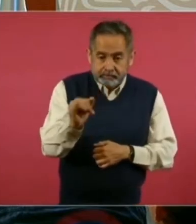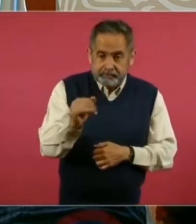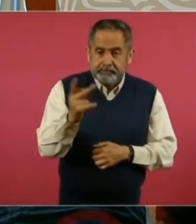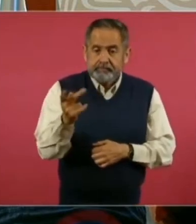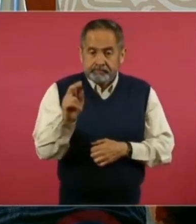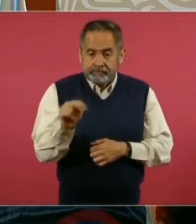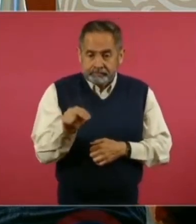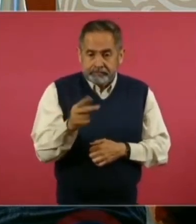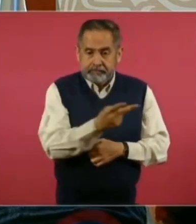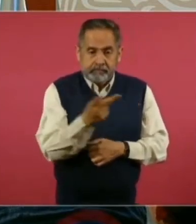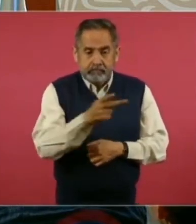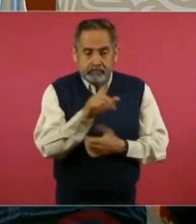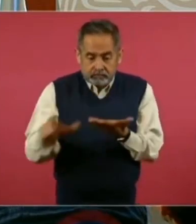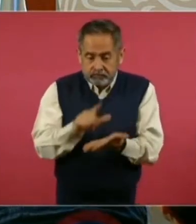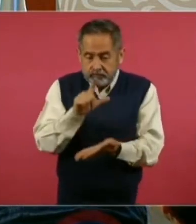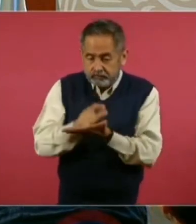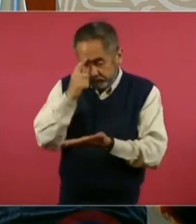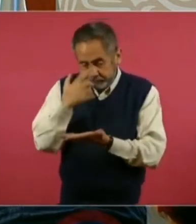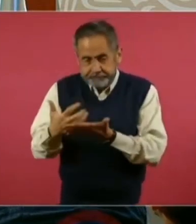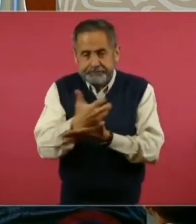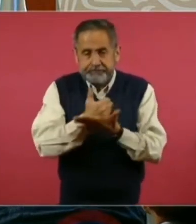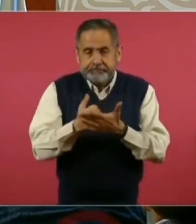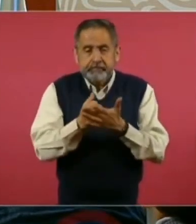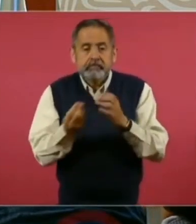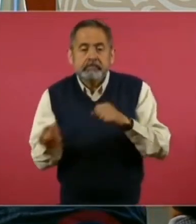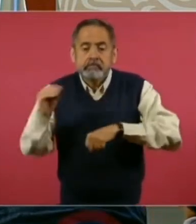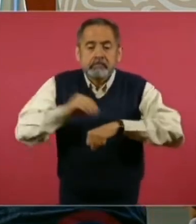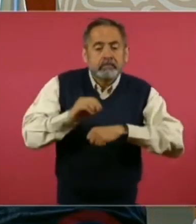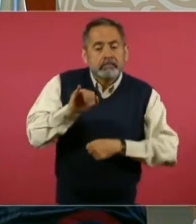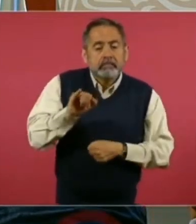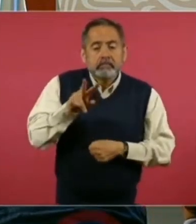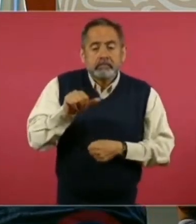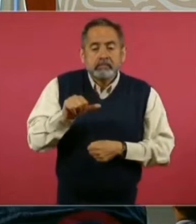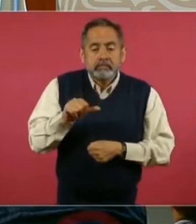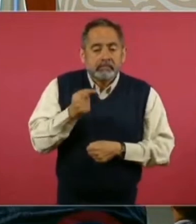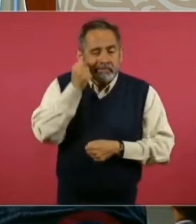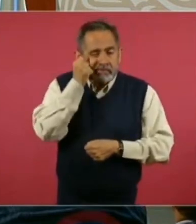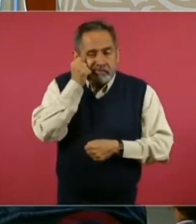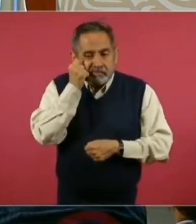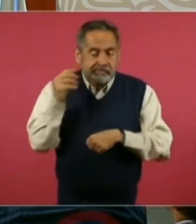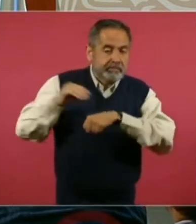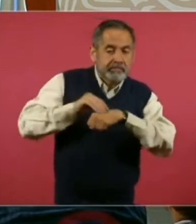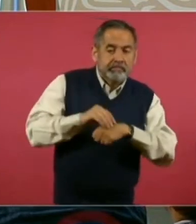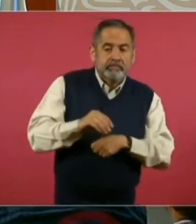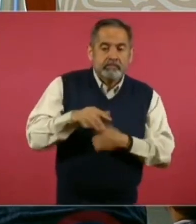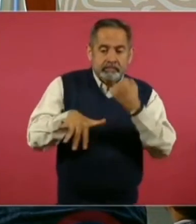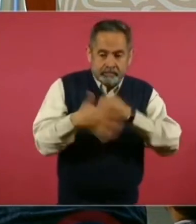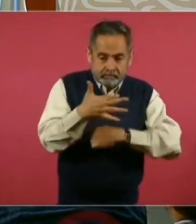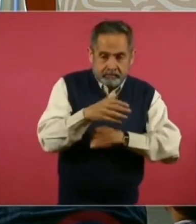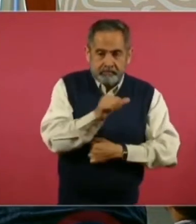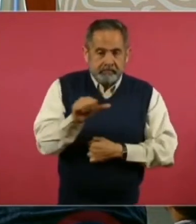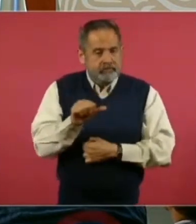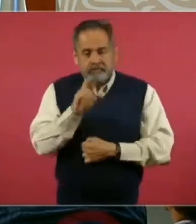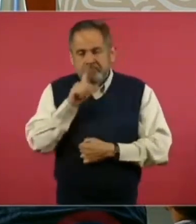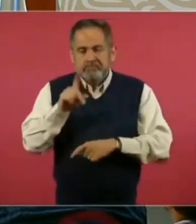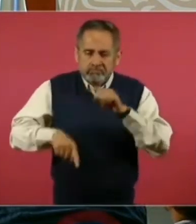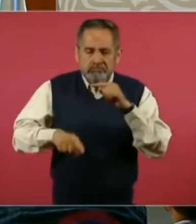ley de ingresos en la que aumentaron el IVA del 15 al 16%.